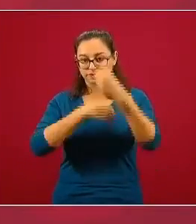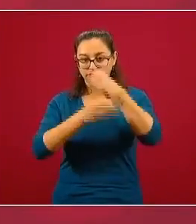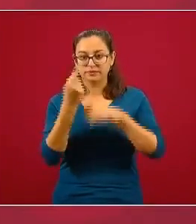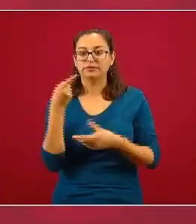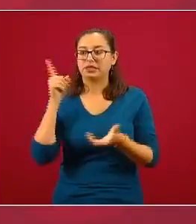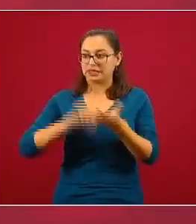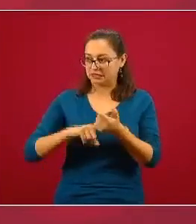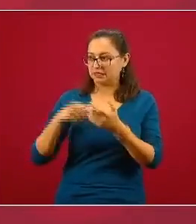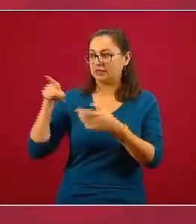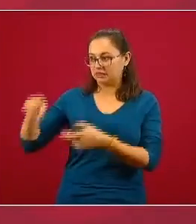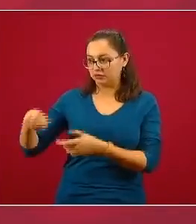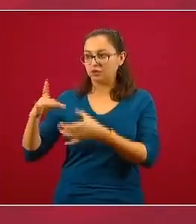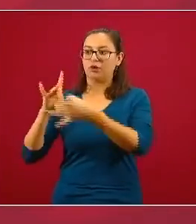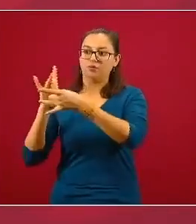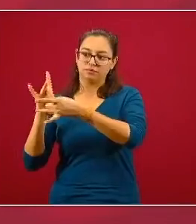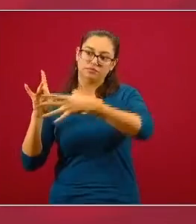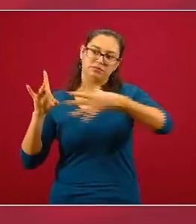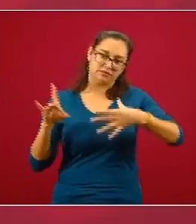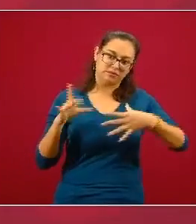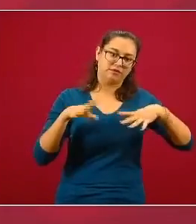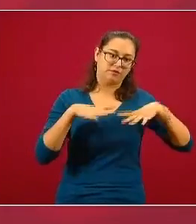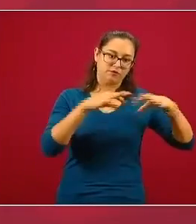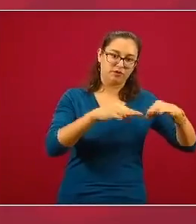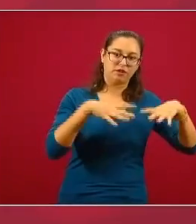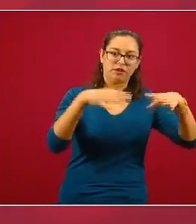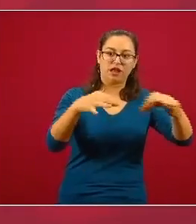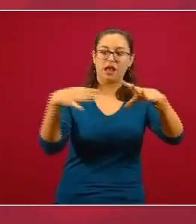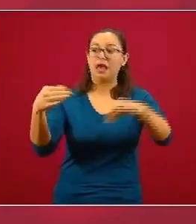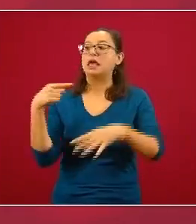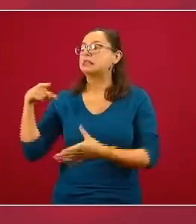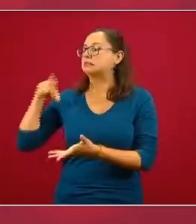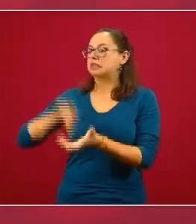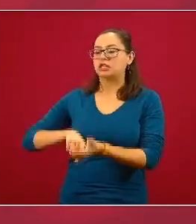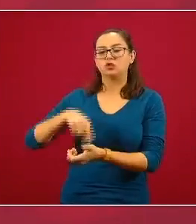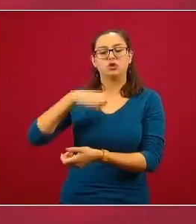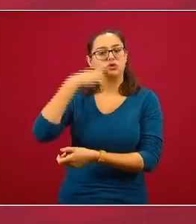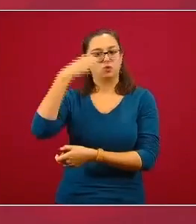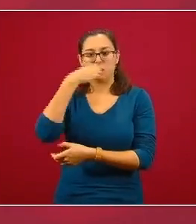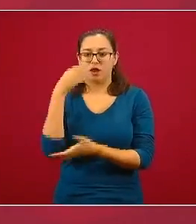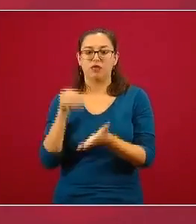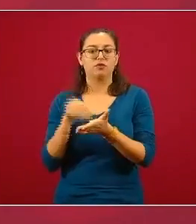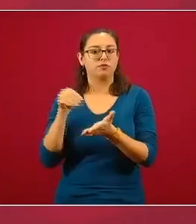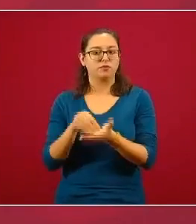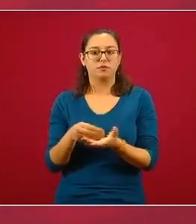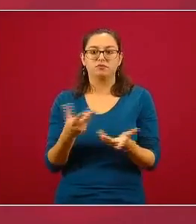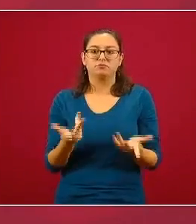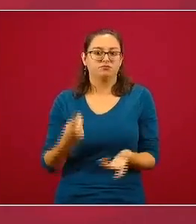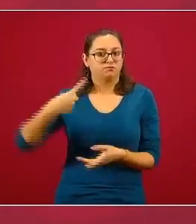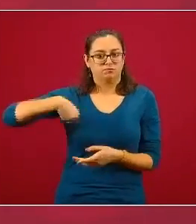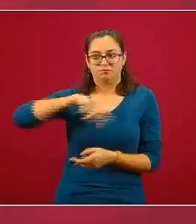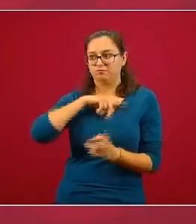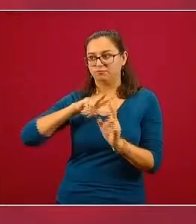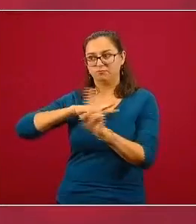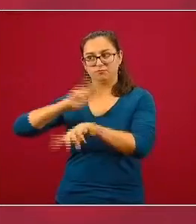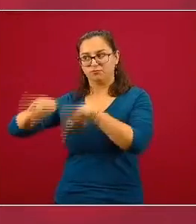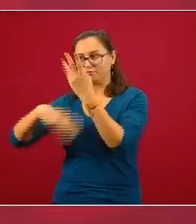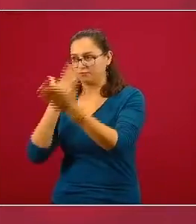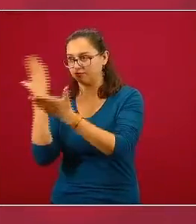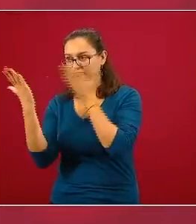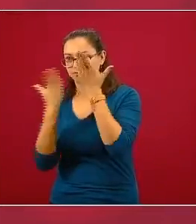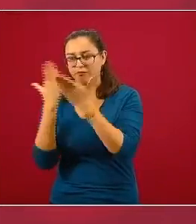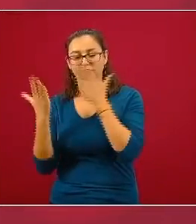Hospital General de México. El Hospital General sigue siendo un hospital escuela emblemático, muchos nos formamos allí, y